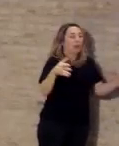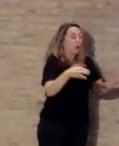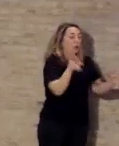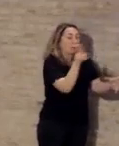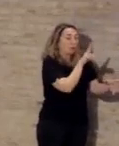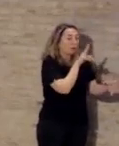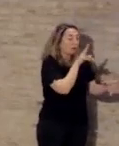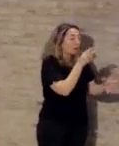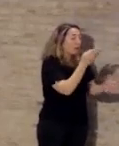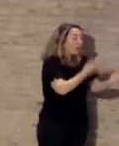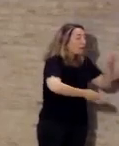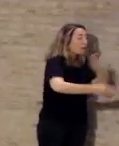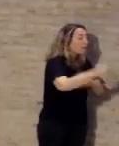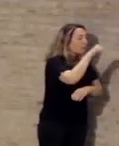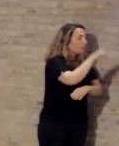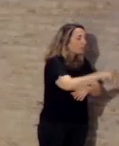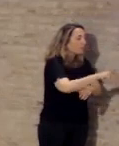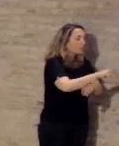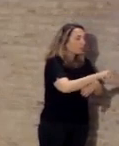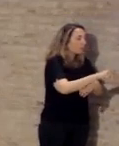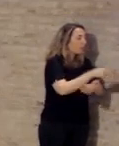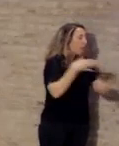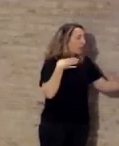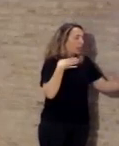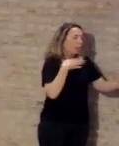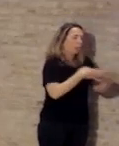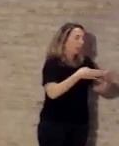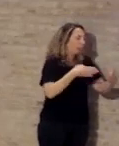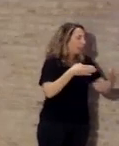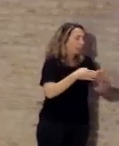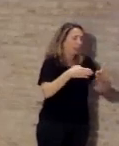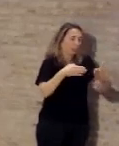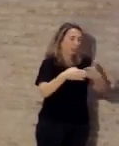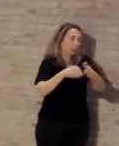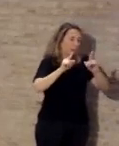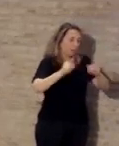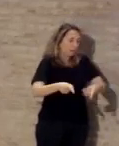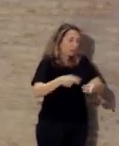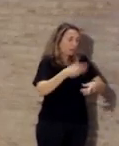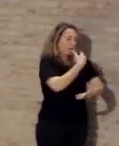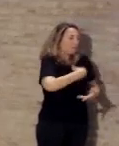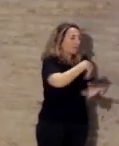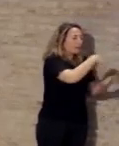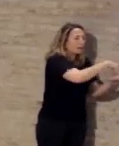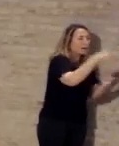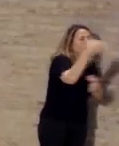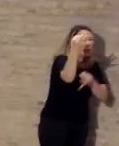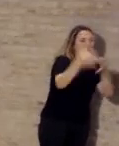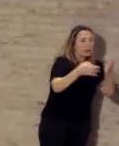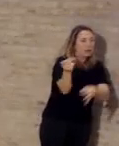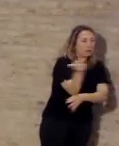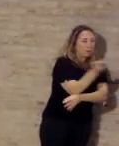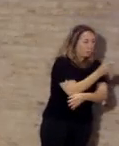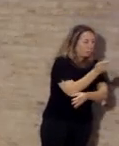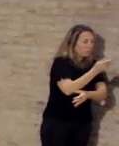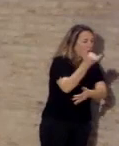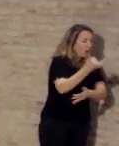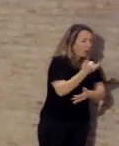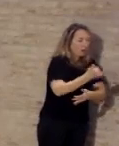con las personas con discapacidad nos volvemos de a encontrar con todas las mismas trabas que están en la justicia que también están en el el estado